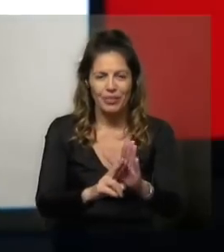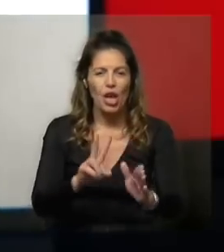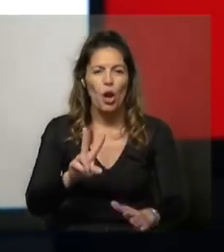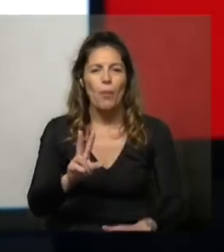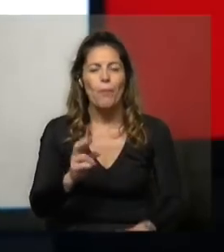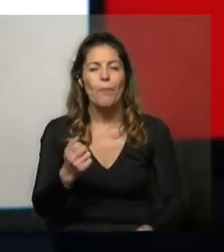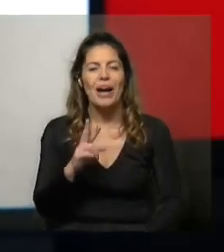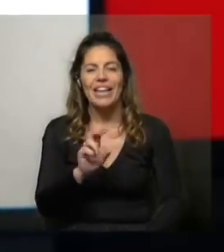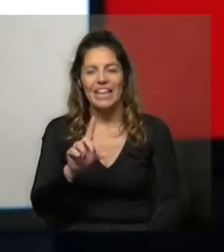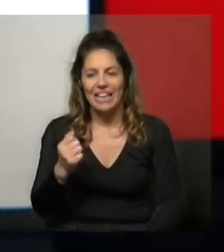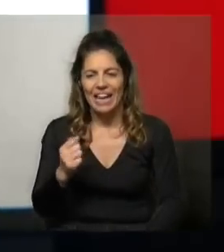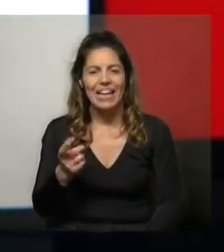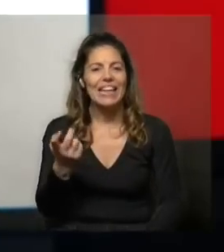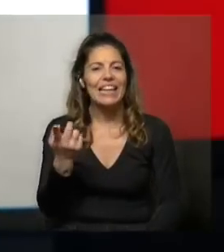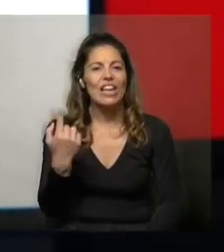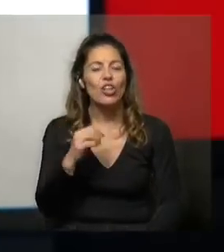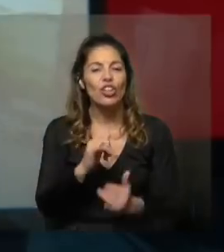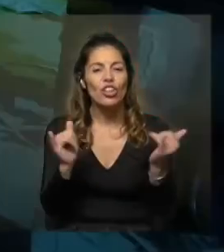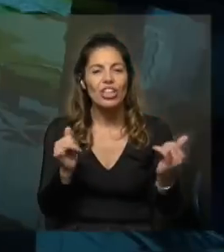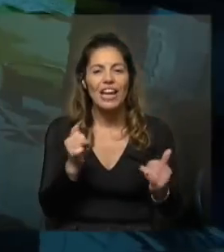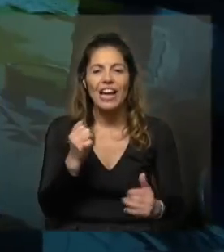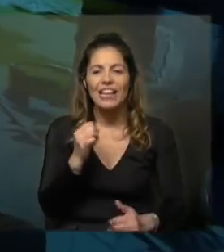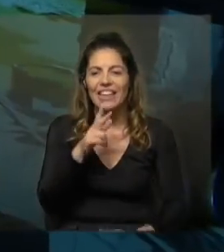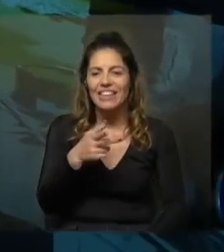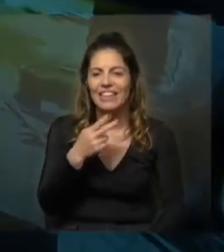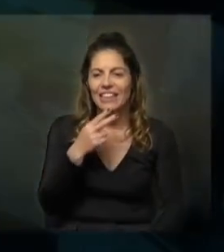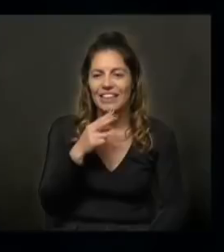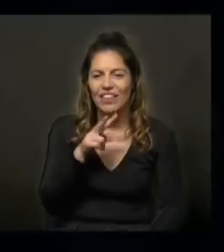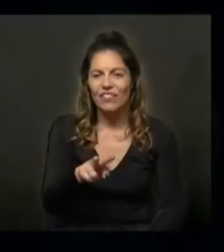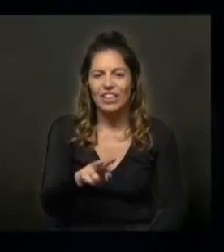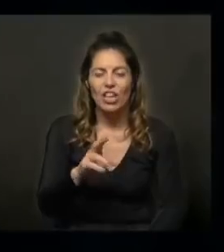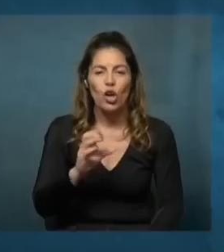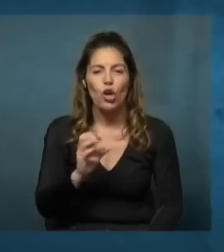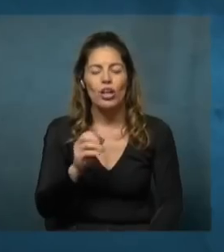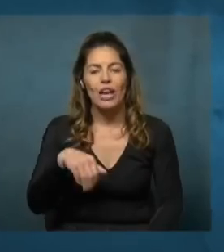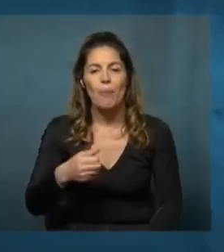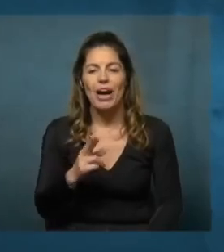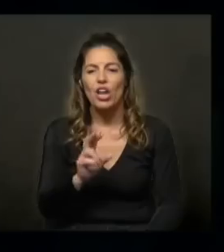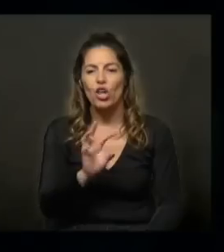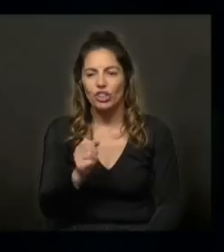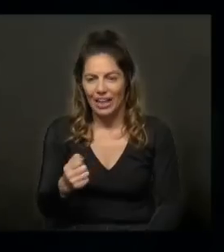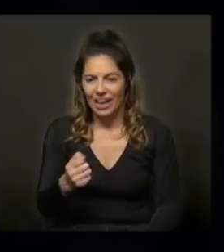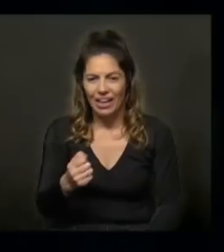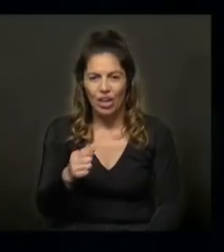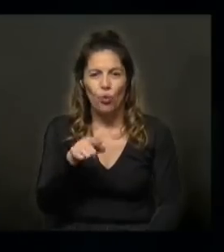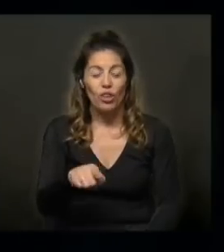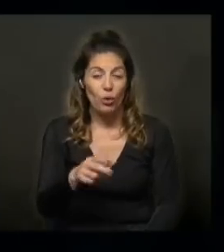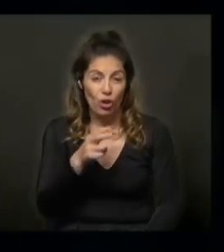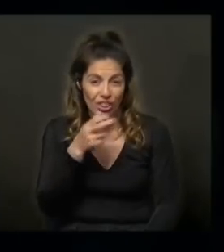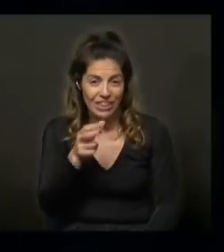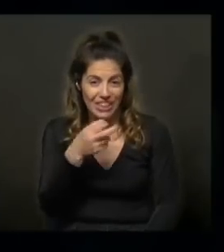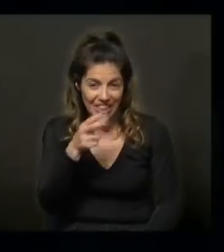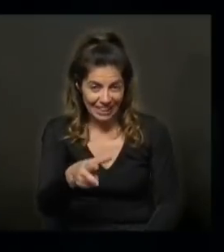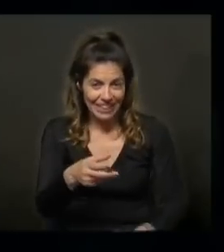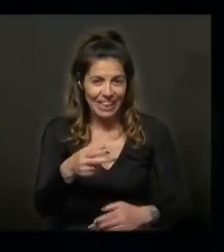verdad que el otro día te dije que te vi en con camarota sí que te dice cuando me lo mencionaste